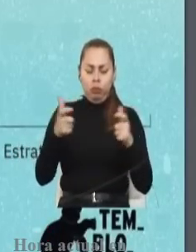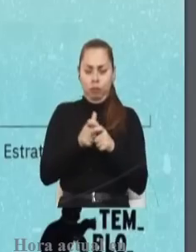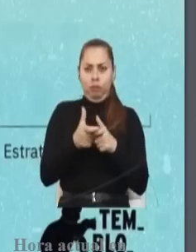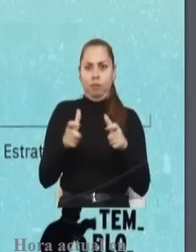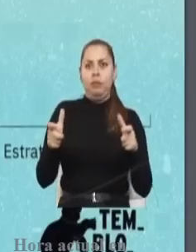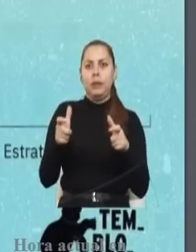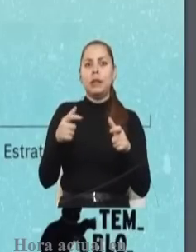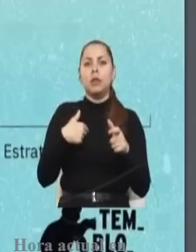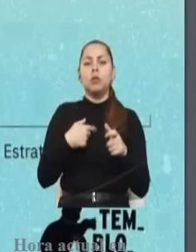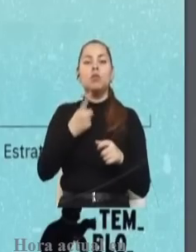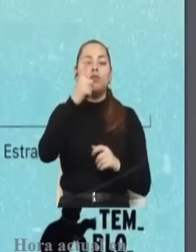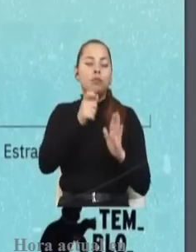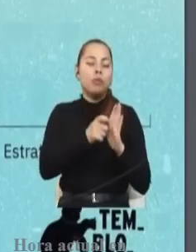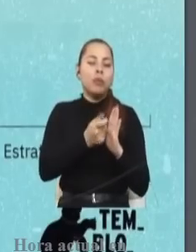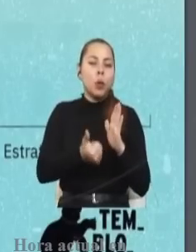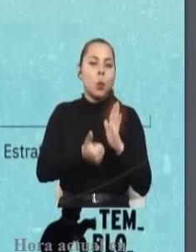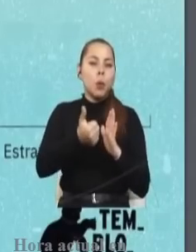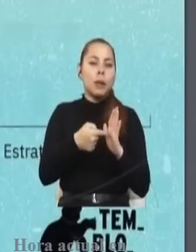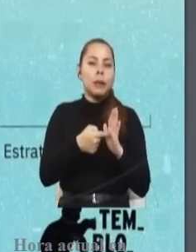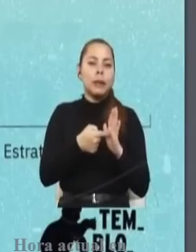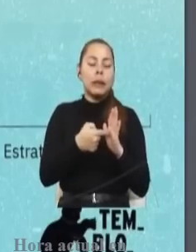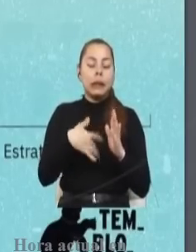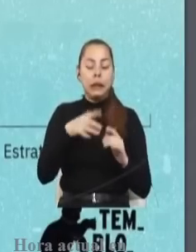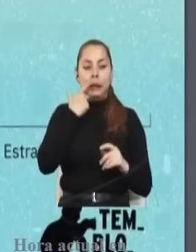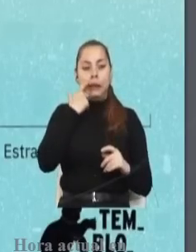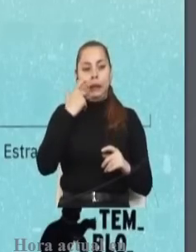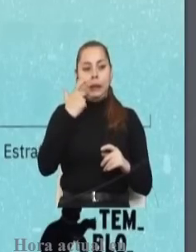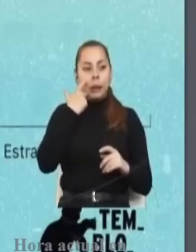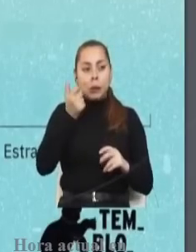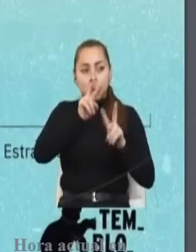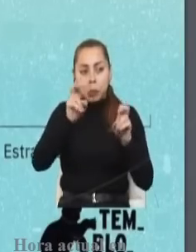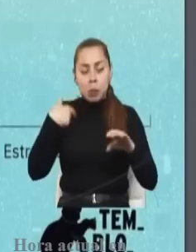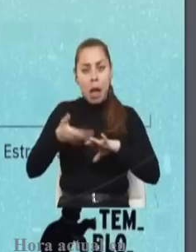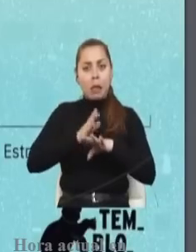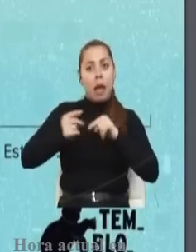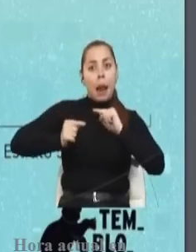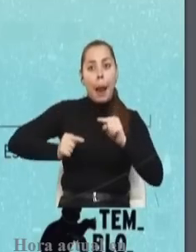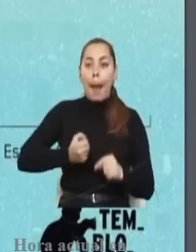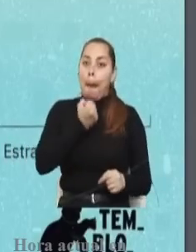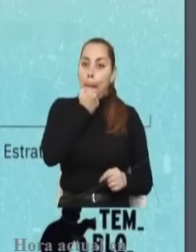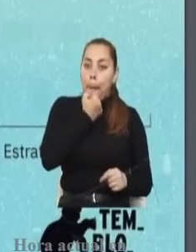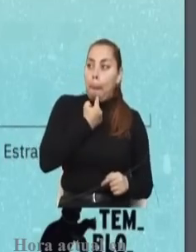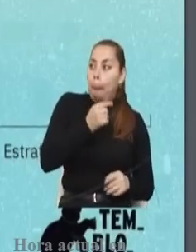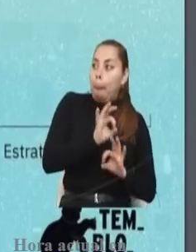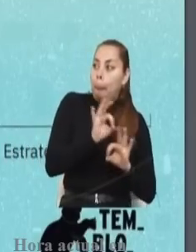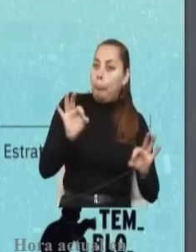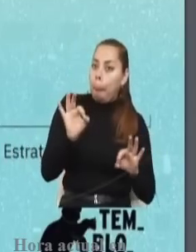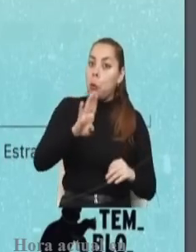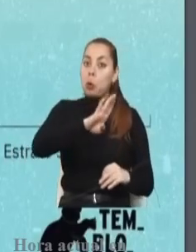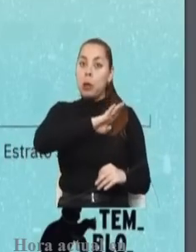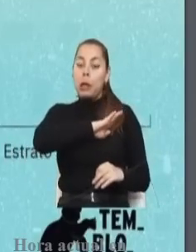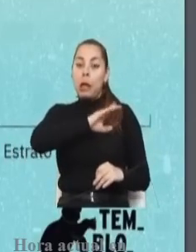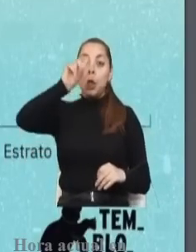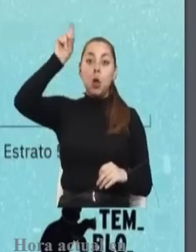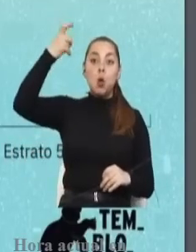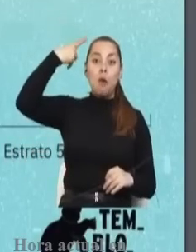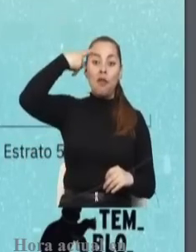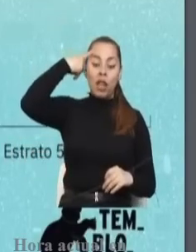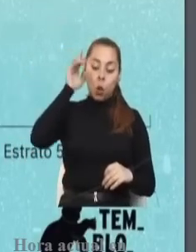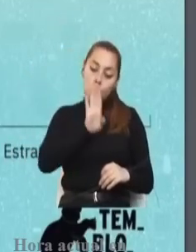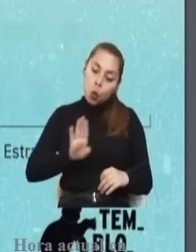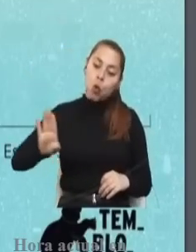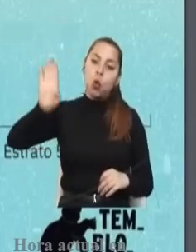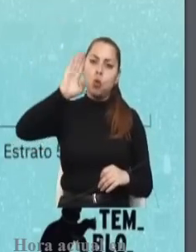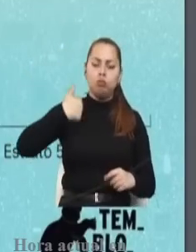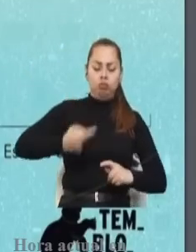Con una particularidad, y que a mí no me sorprende que en este debate no lo hayan dicho. Los alcaldes y gobernadores se colocan el escudo